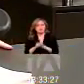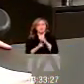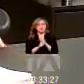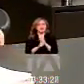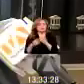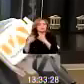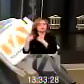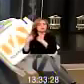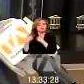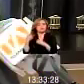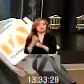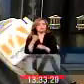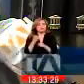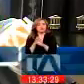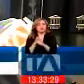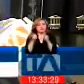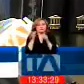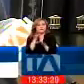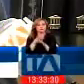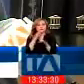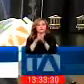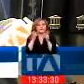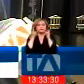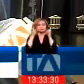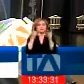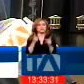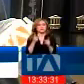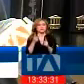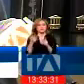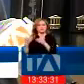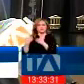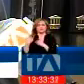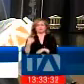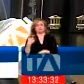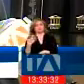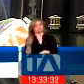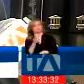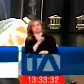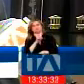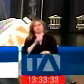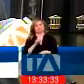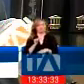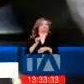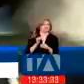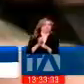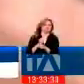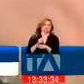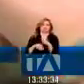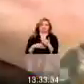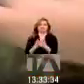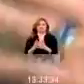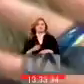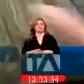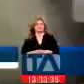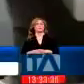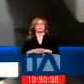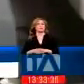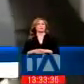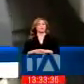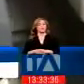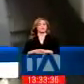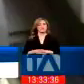ocupa su cargo. Todo funcionario público es responsable de sus actuaciones, eso lo determinarán las autoridades correspondientes. Y mientras la posibilidad de